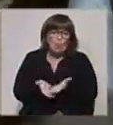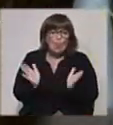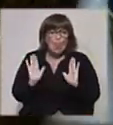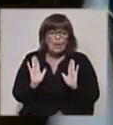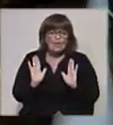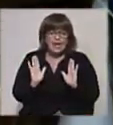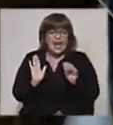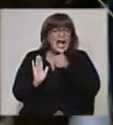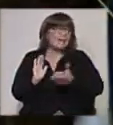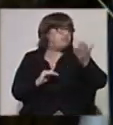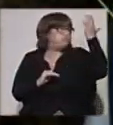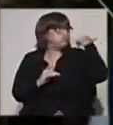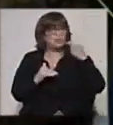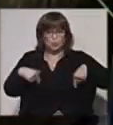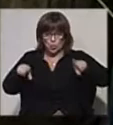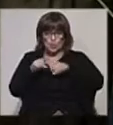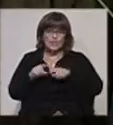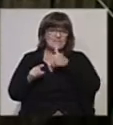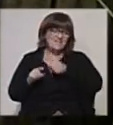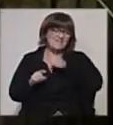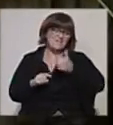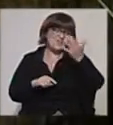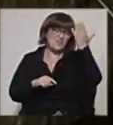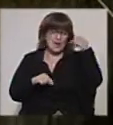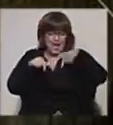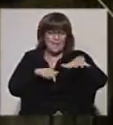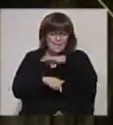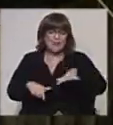nuestros antepasados, la historia vieja de nuestro barrio.